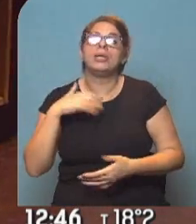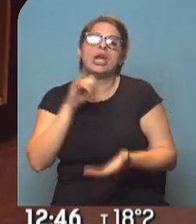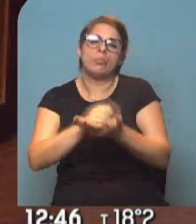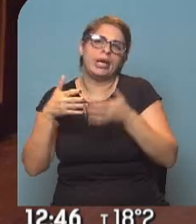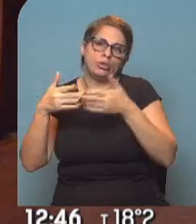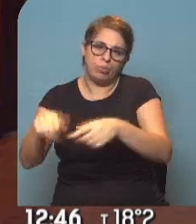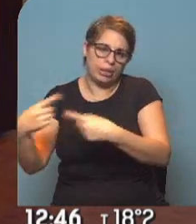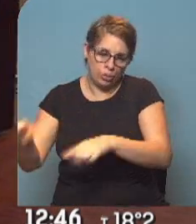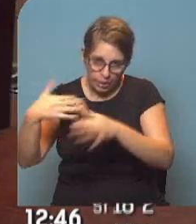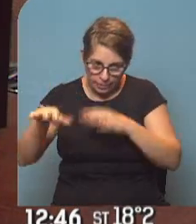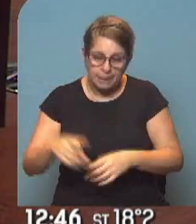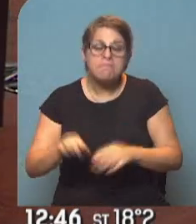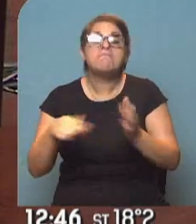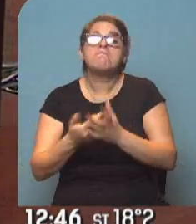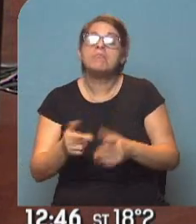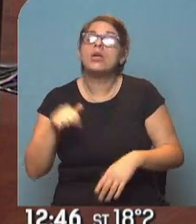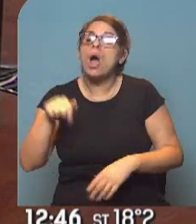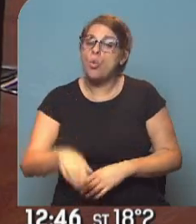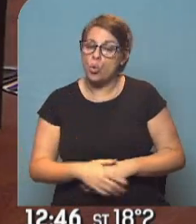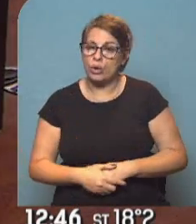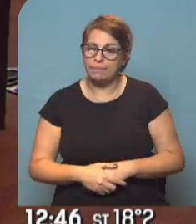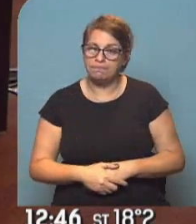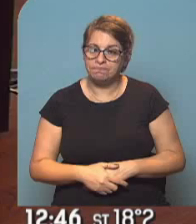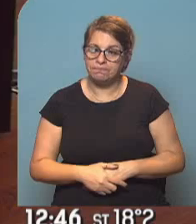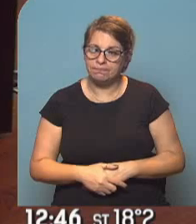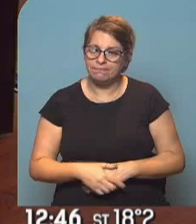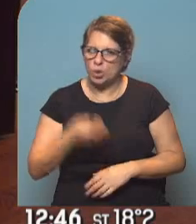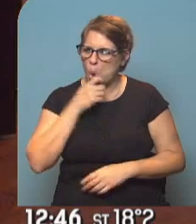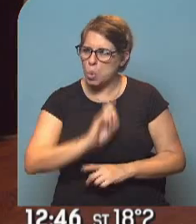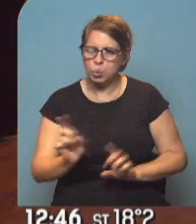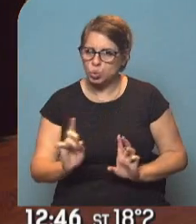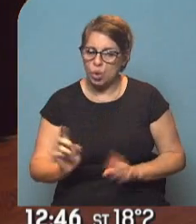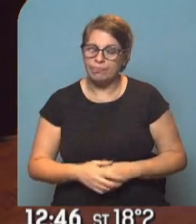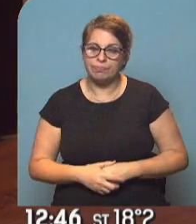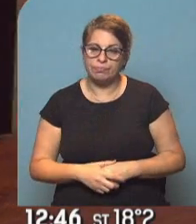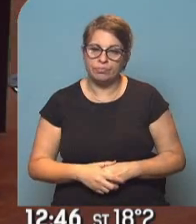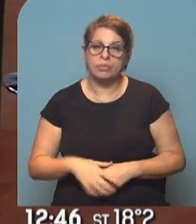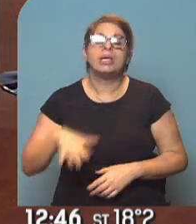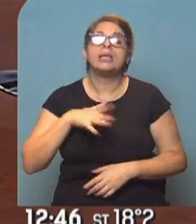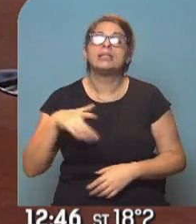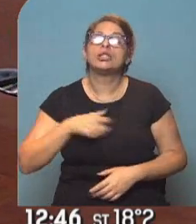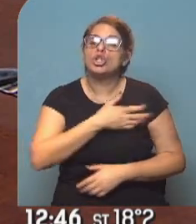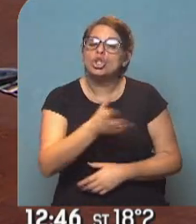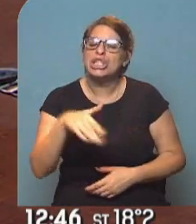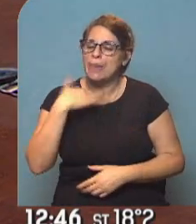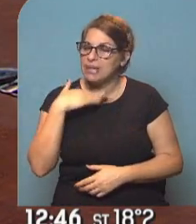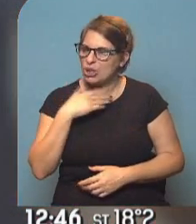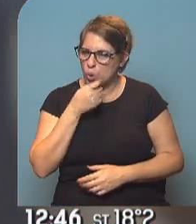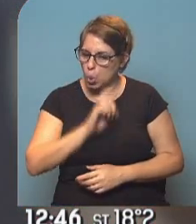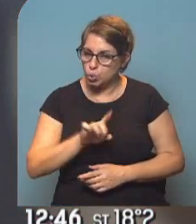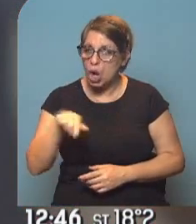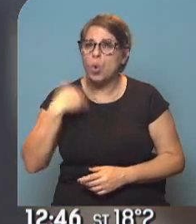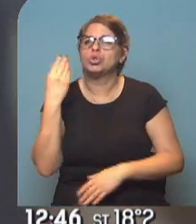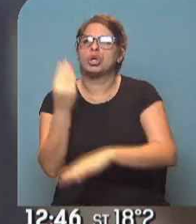demás. Ahora, eso efectivamente fue algo que cayó mal en un sector importante de la sociedad mexicana y que el resto